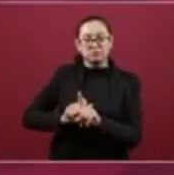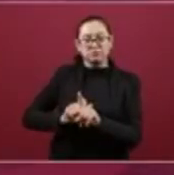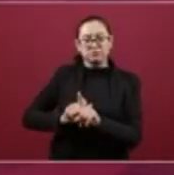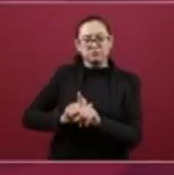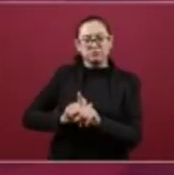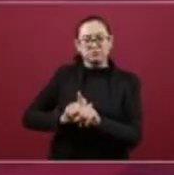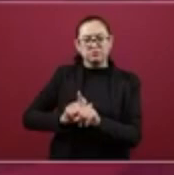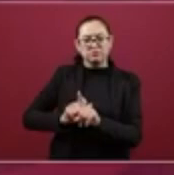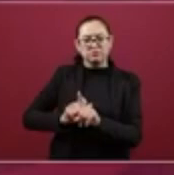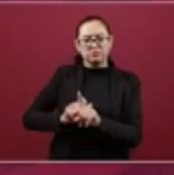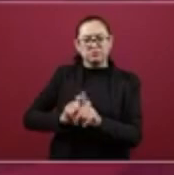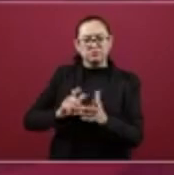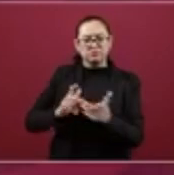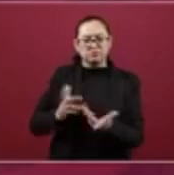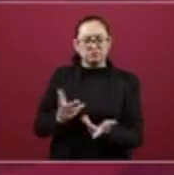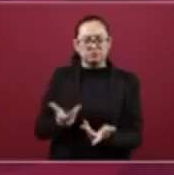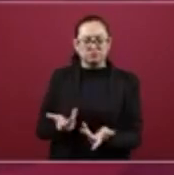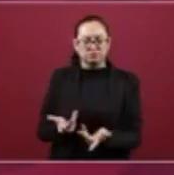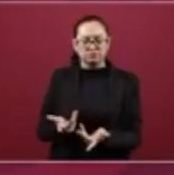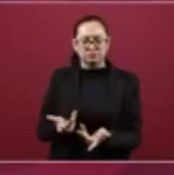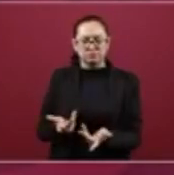el planteamiento